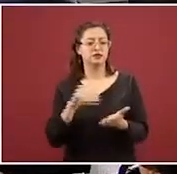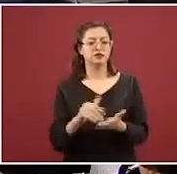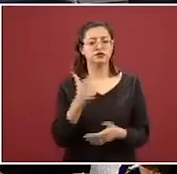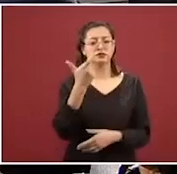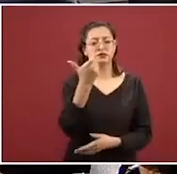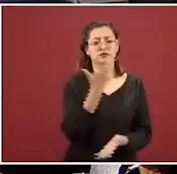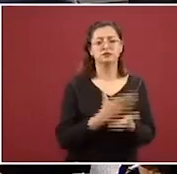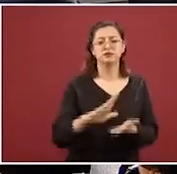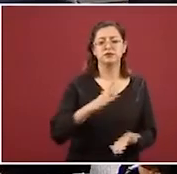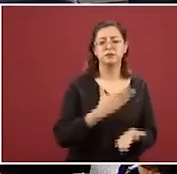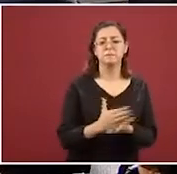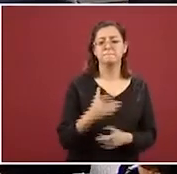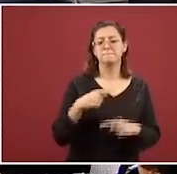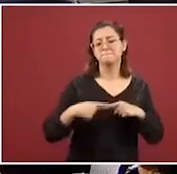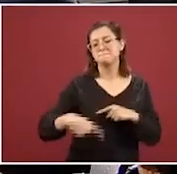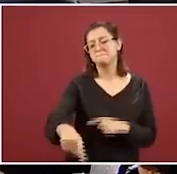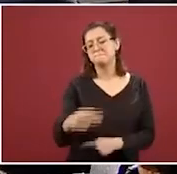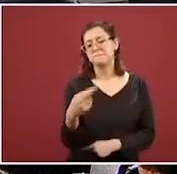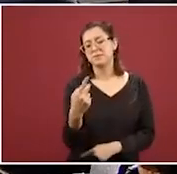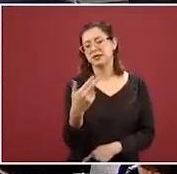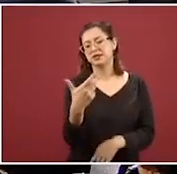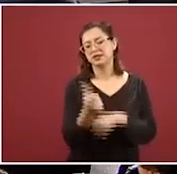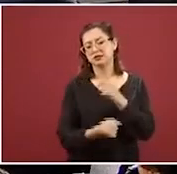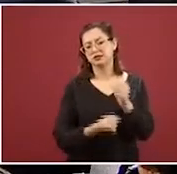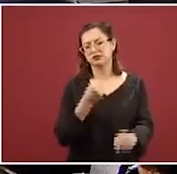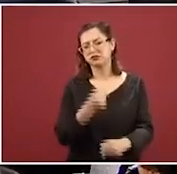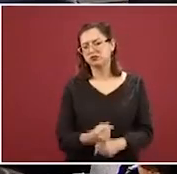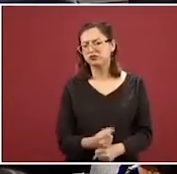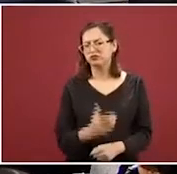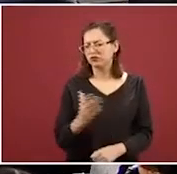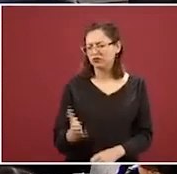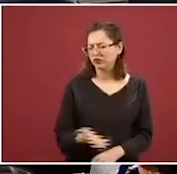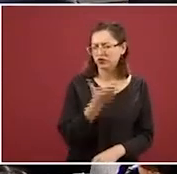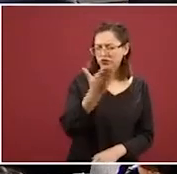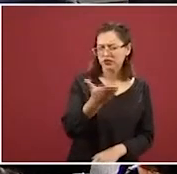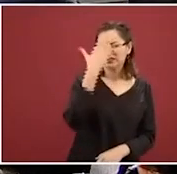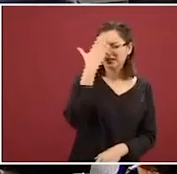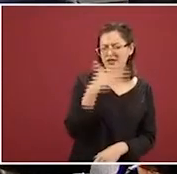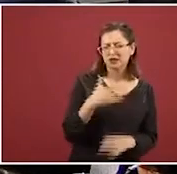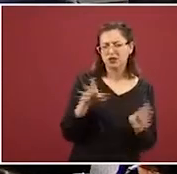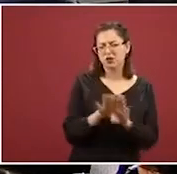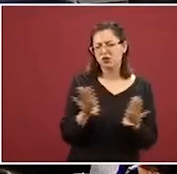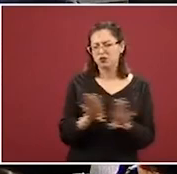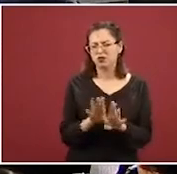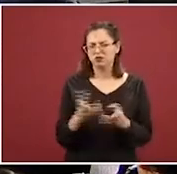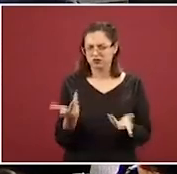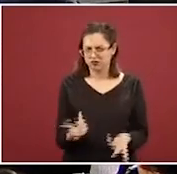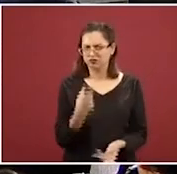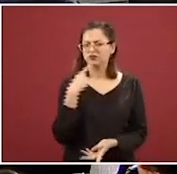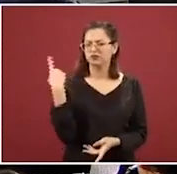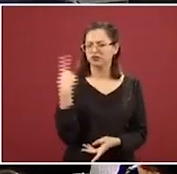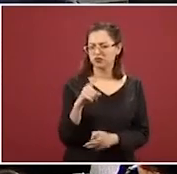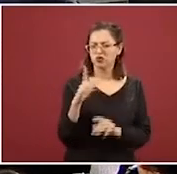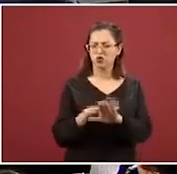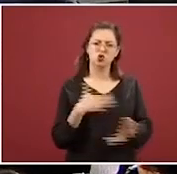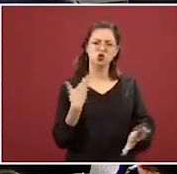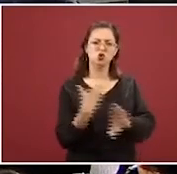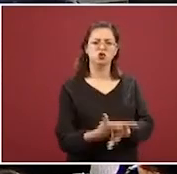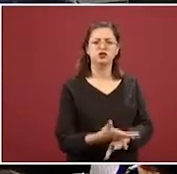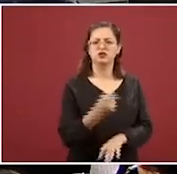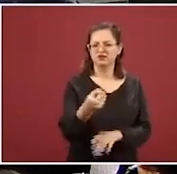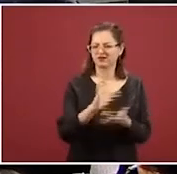años. Y bueno, me gustaría saber si ya se tiene pensada alguna acción en contra pues de este tipo